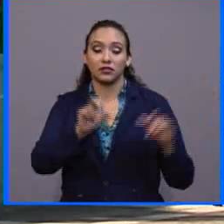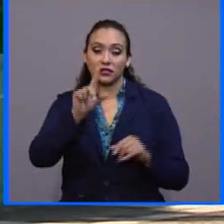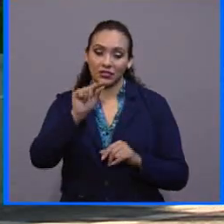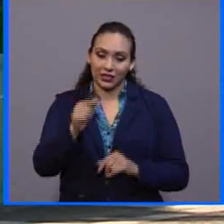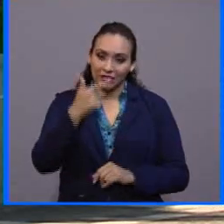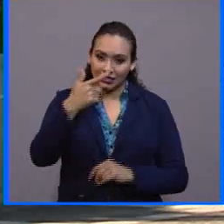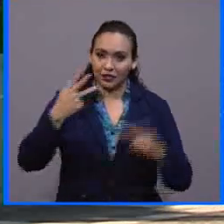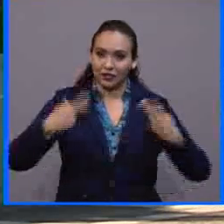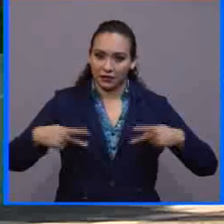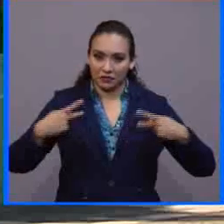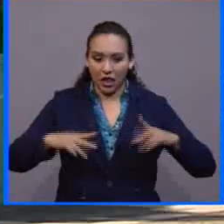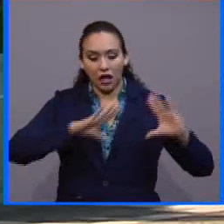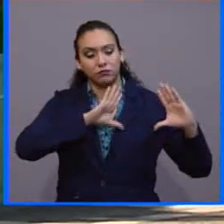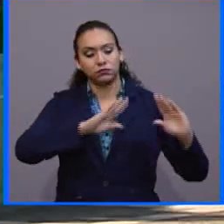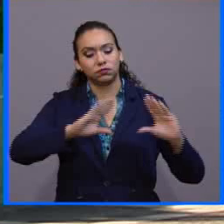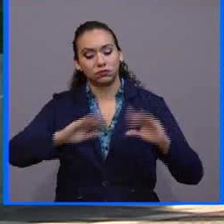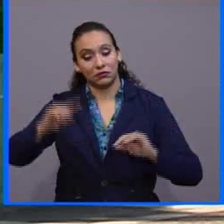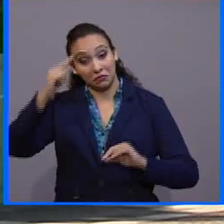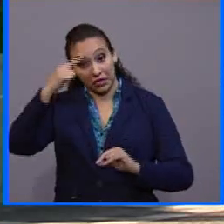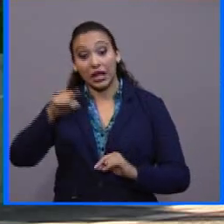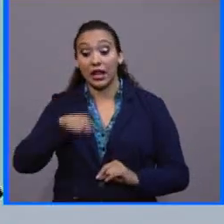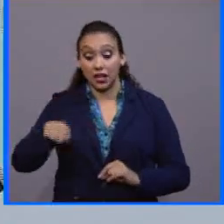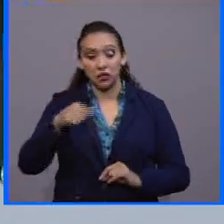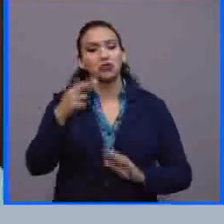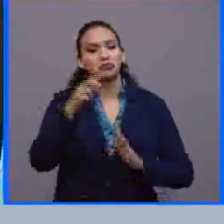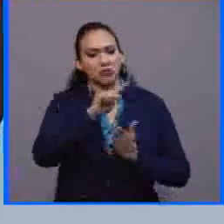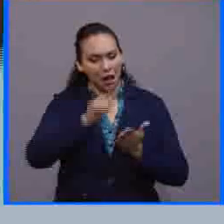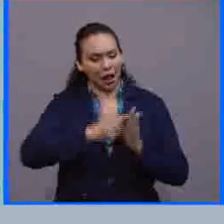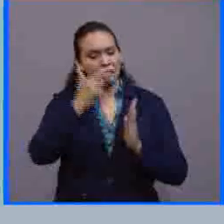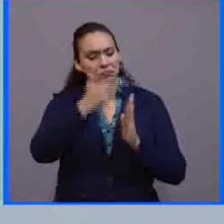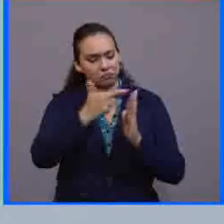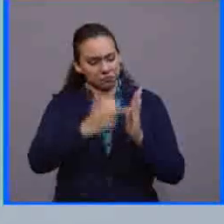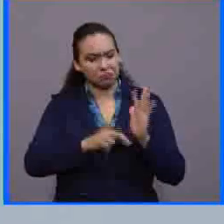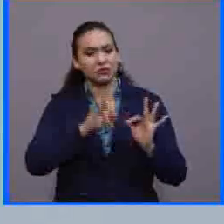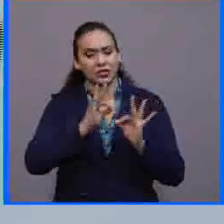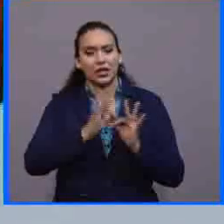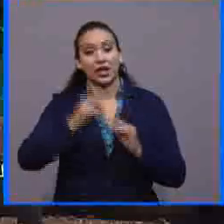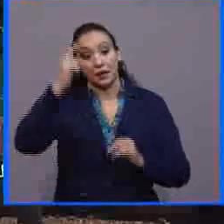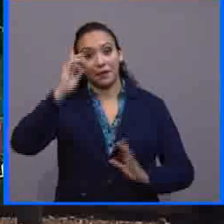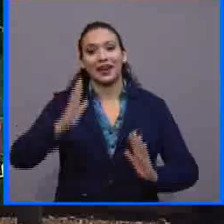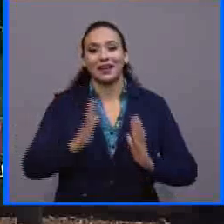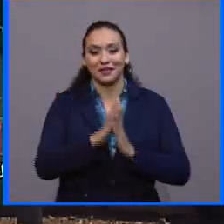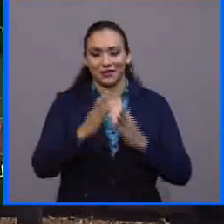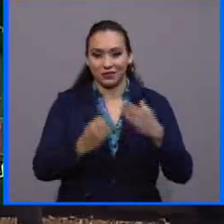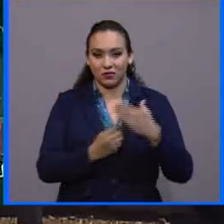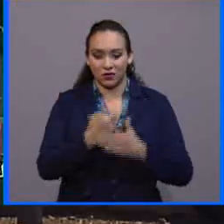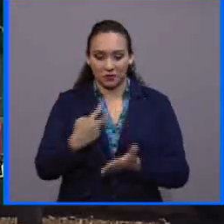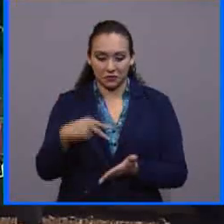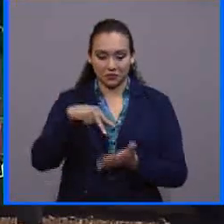1.565.877 personas que cumplieron con los requisitos de ley para participar como funcionarios en las